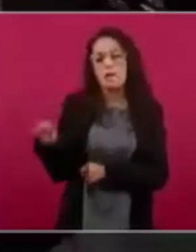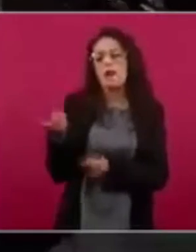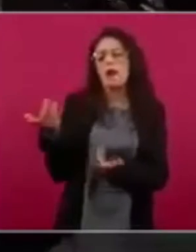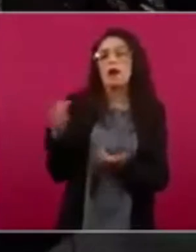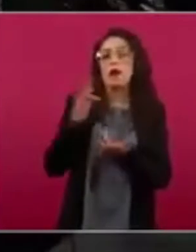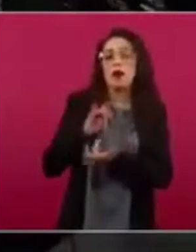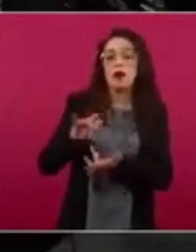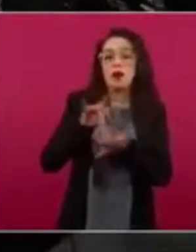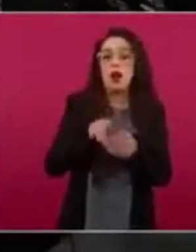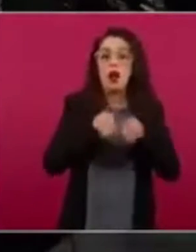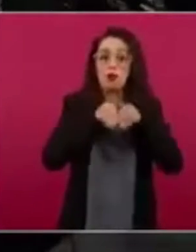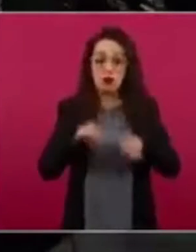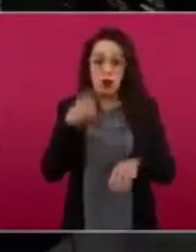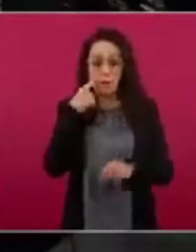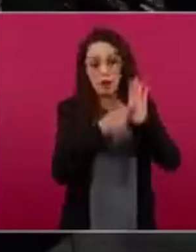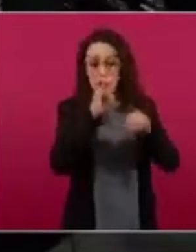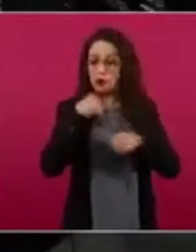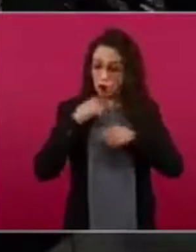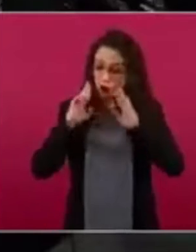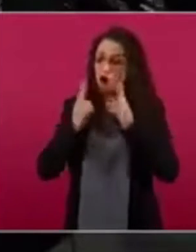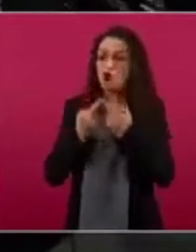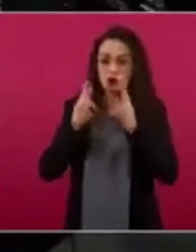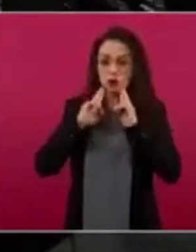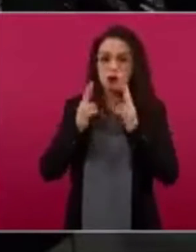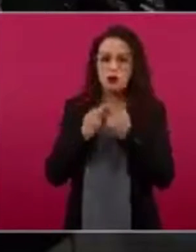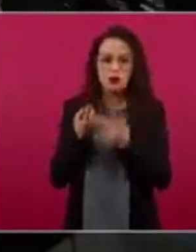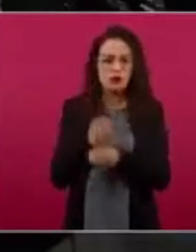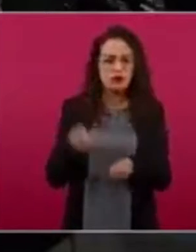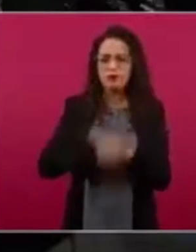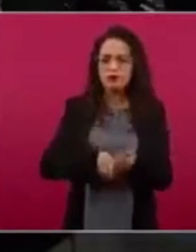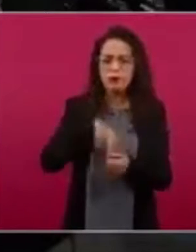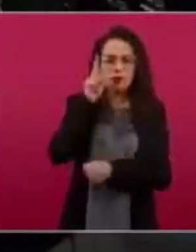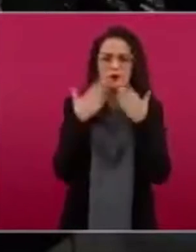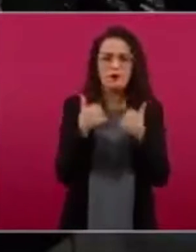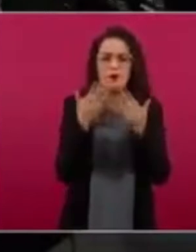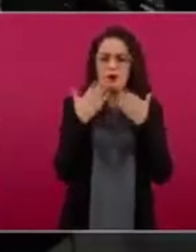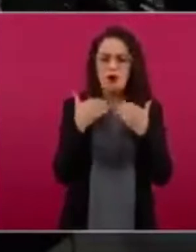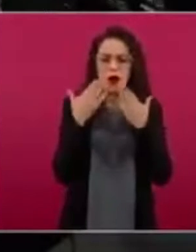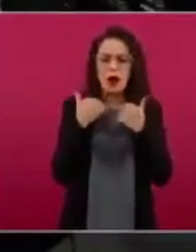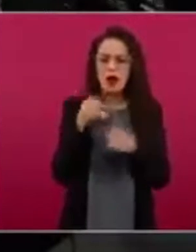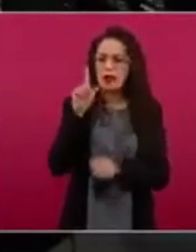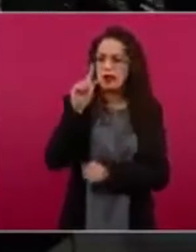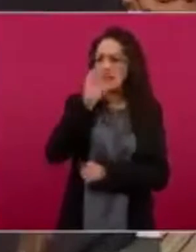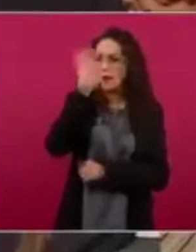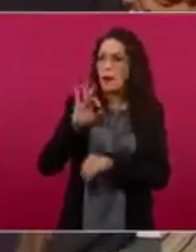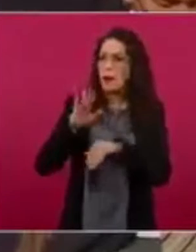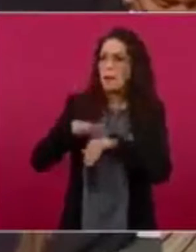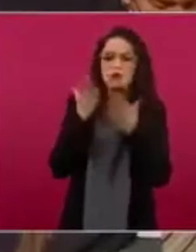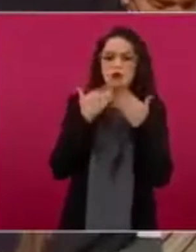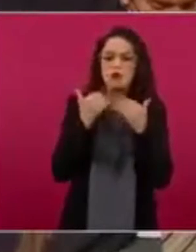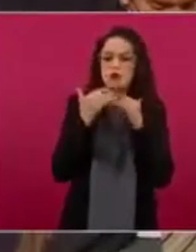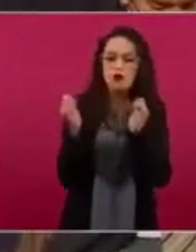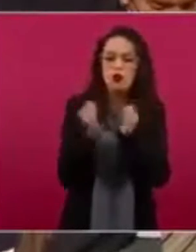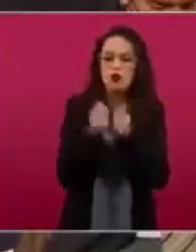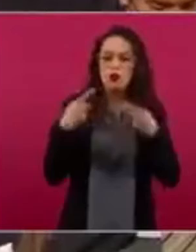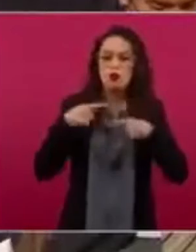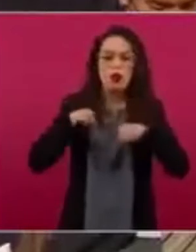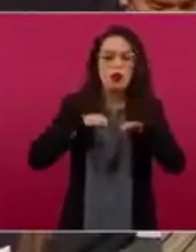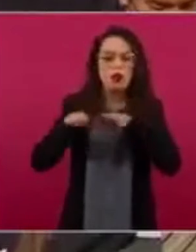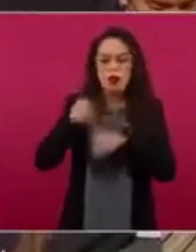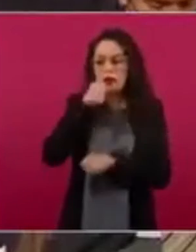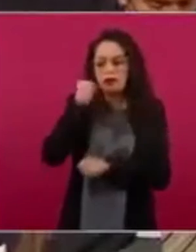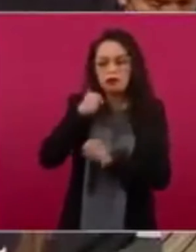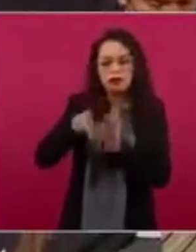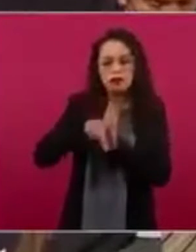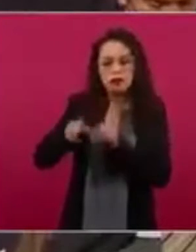sociales, cuando sabemos que en el país más del 70% no hay conectividad. A los periodistas que están matando son a los que